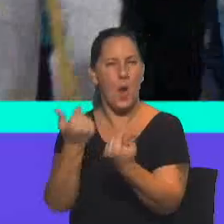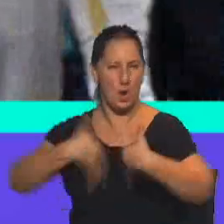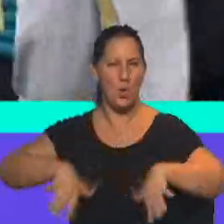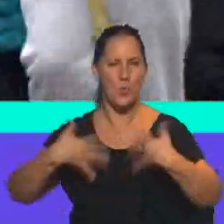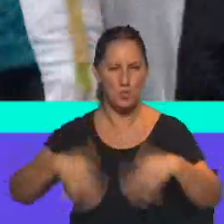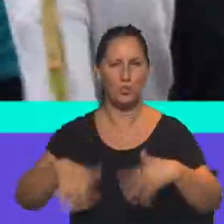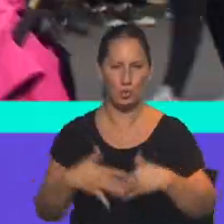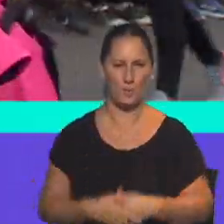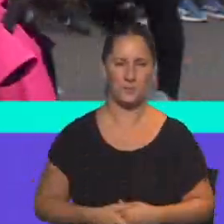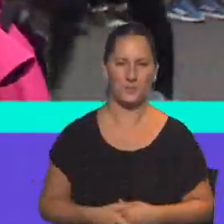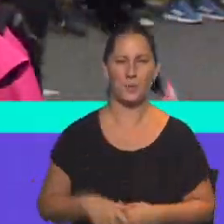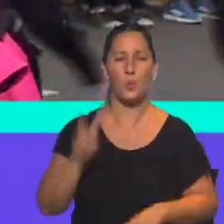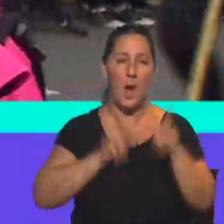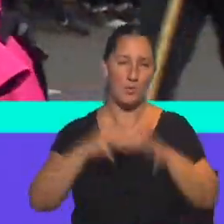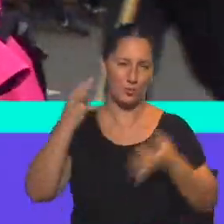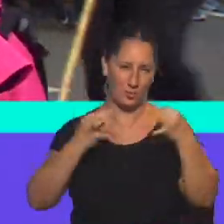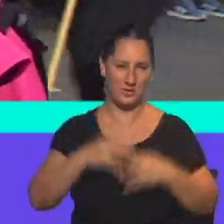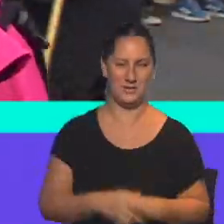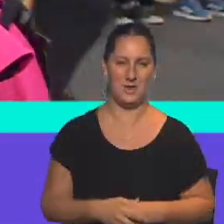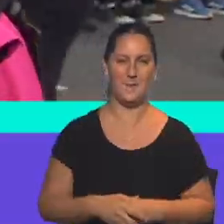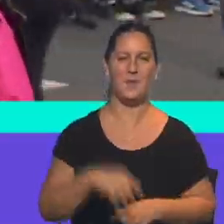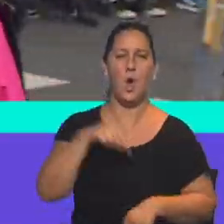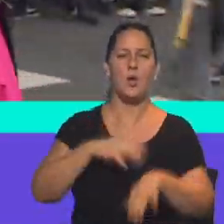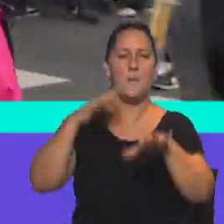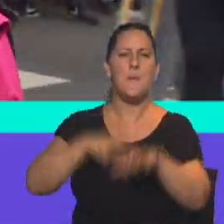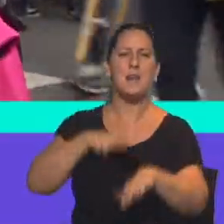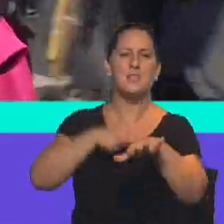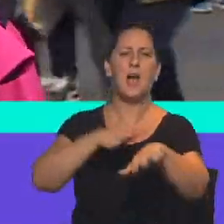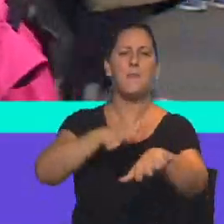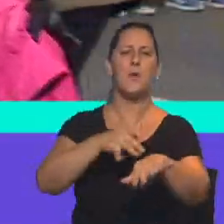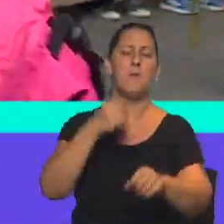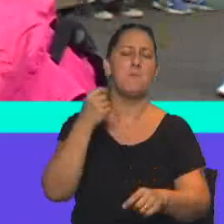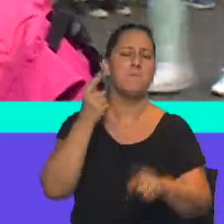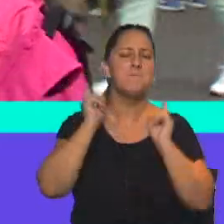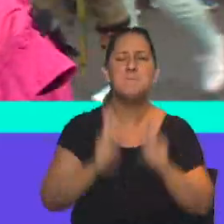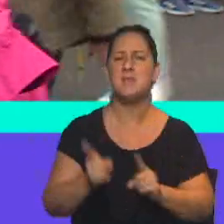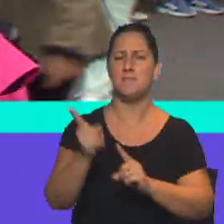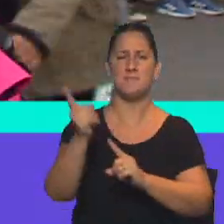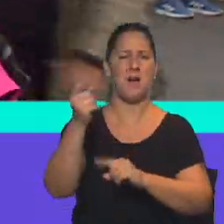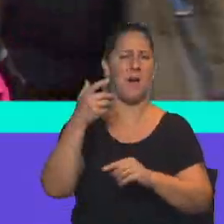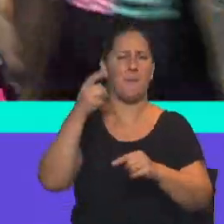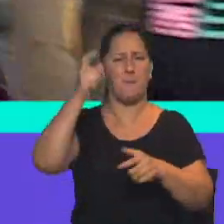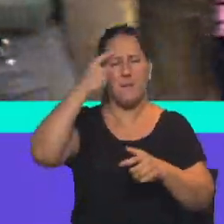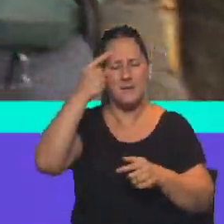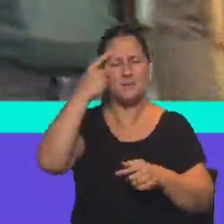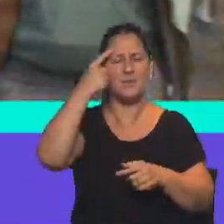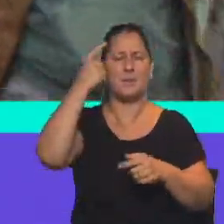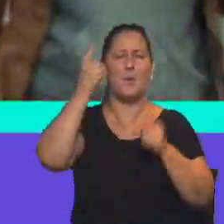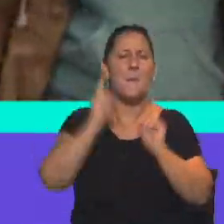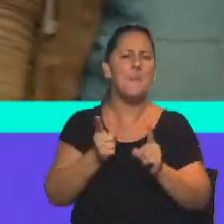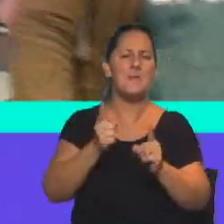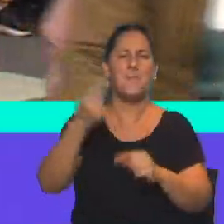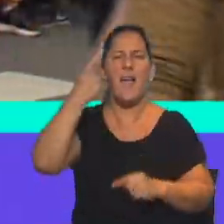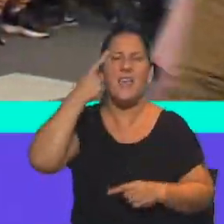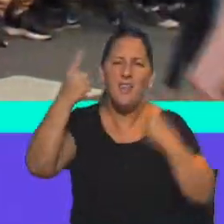justicia. Nosotros hoy estamos marchando por las mismas banderas y con las mismas consignas que